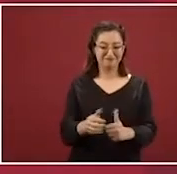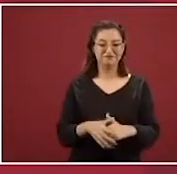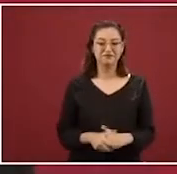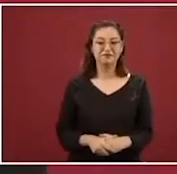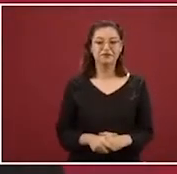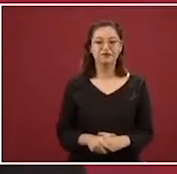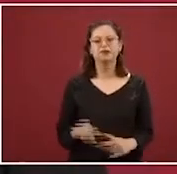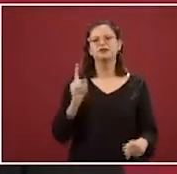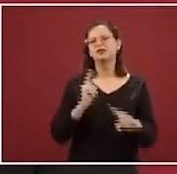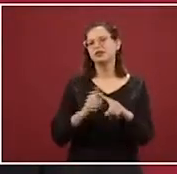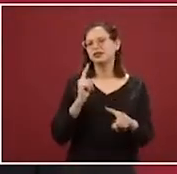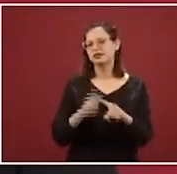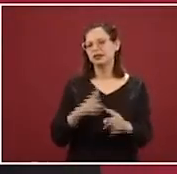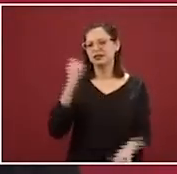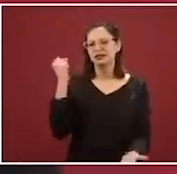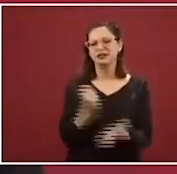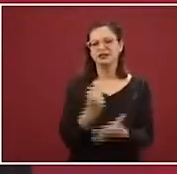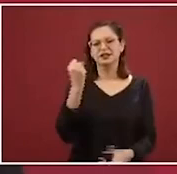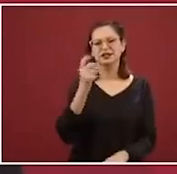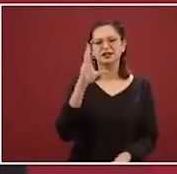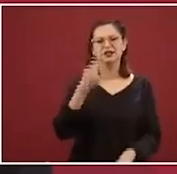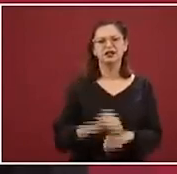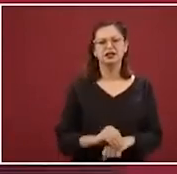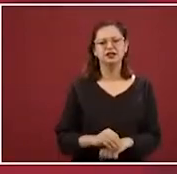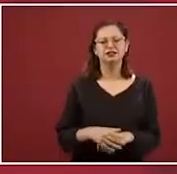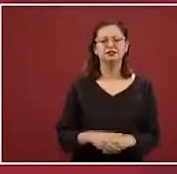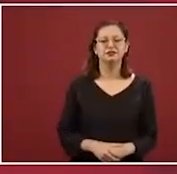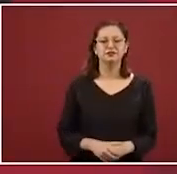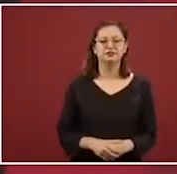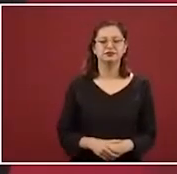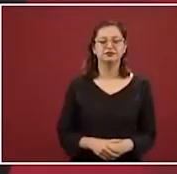Lo autorizó el Congreso